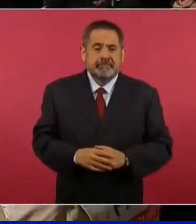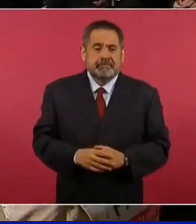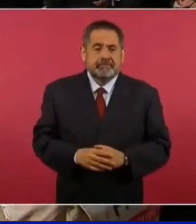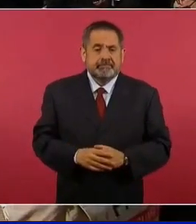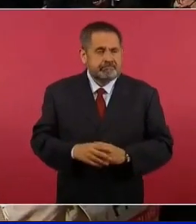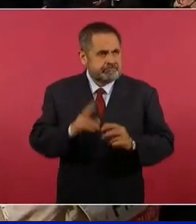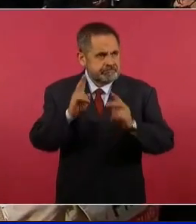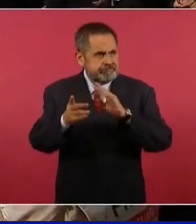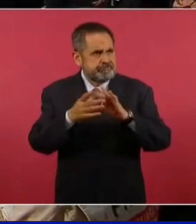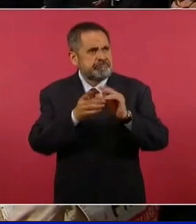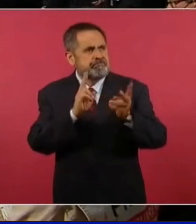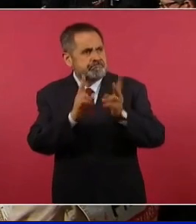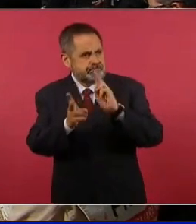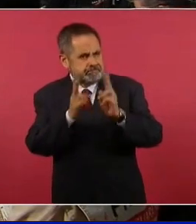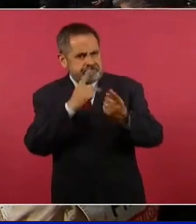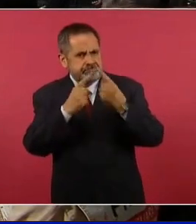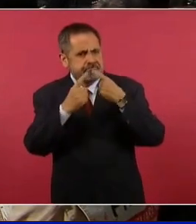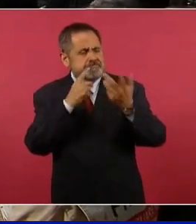Hablando